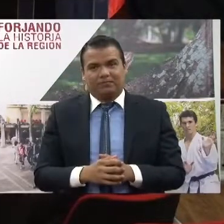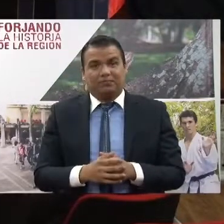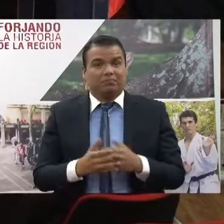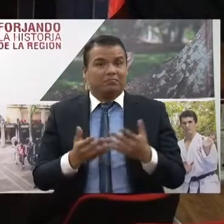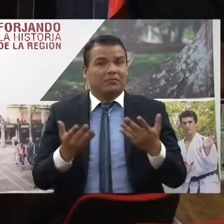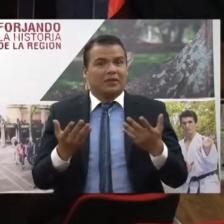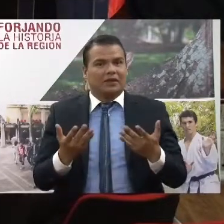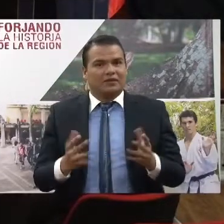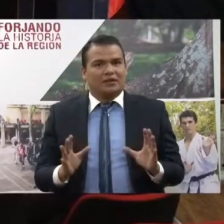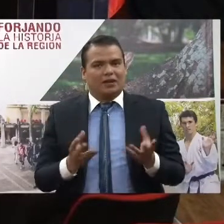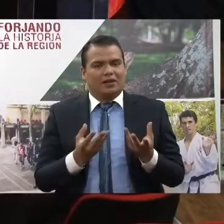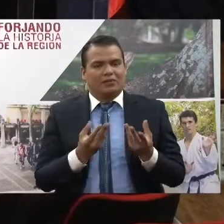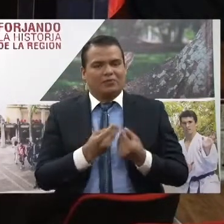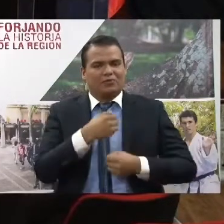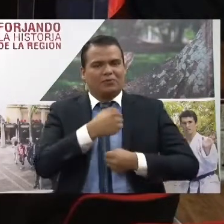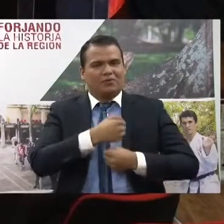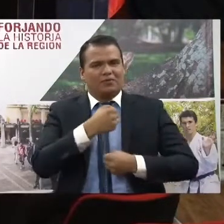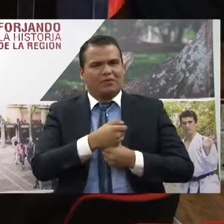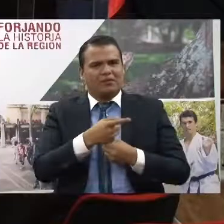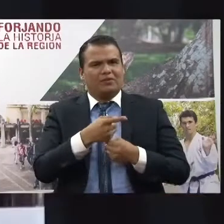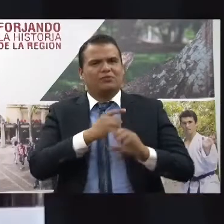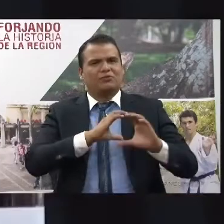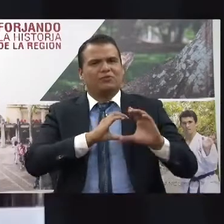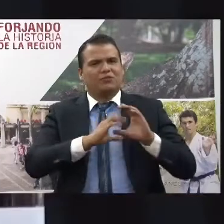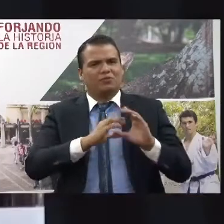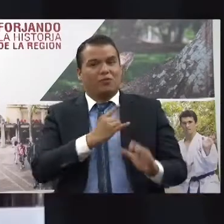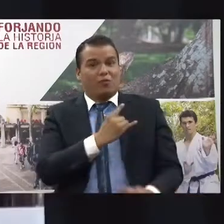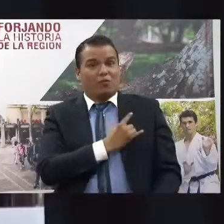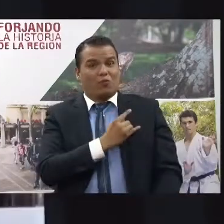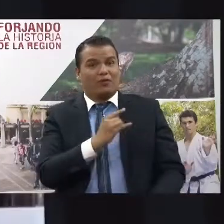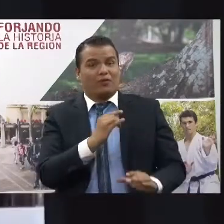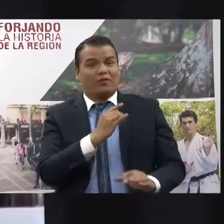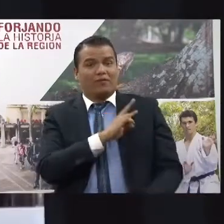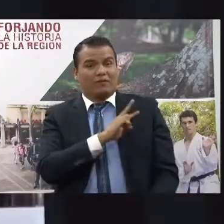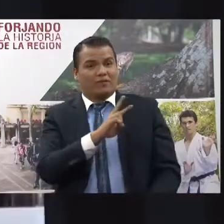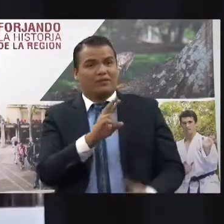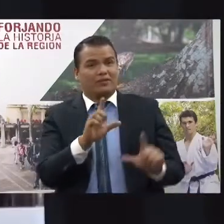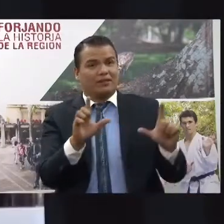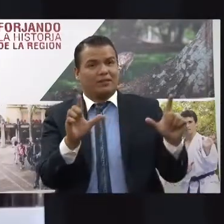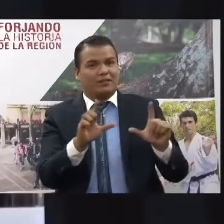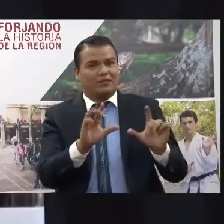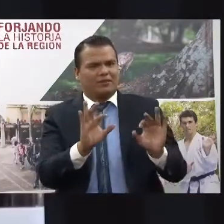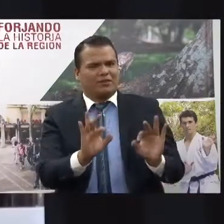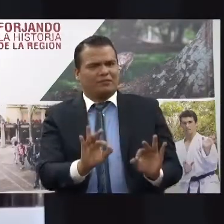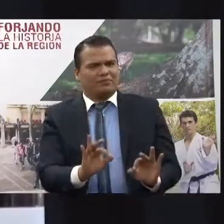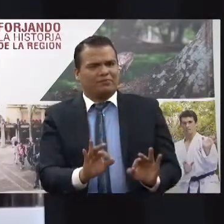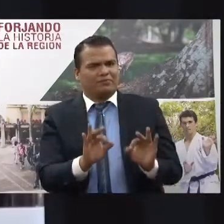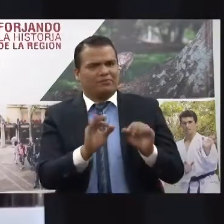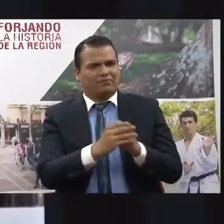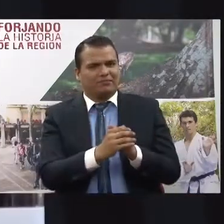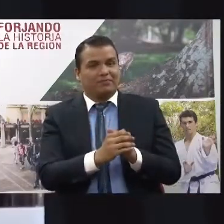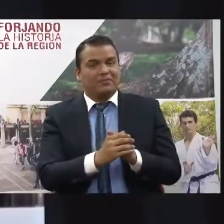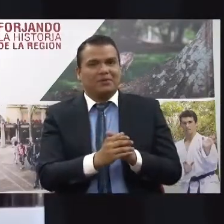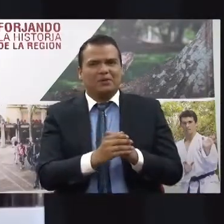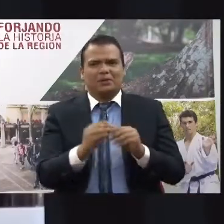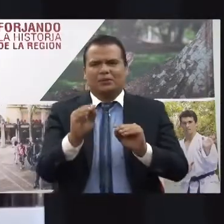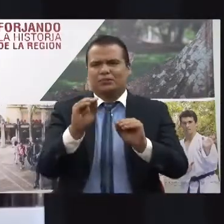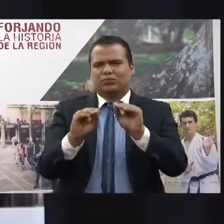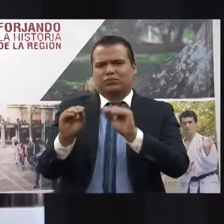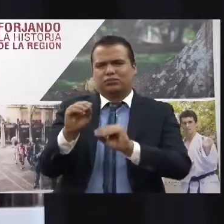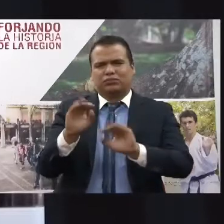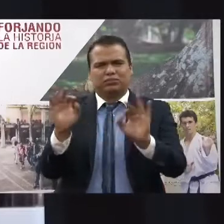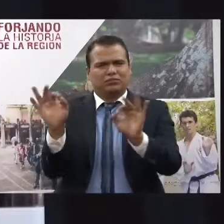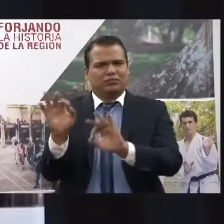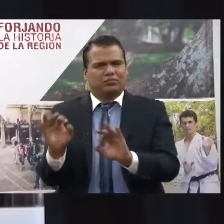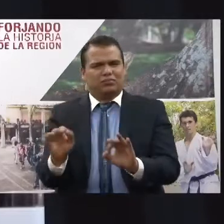Con el apoyo técnico de todo nuestro equipo del canal universitario, el canal Univalle TV, estamos haciendo